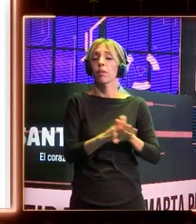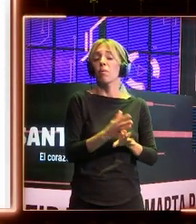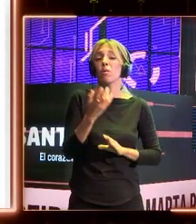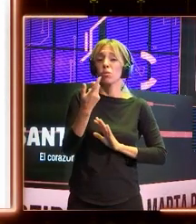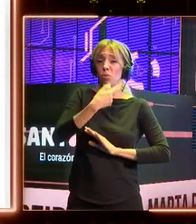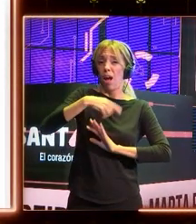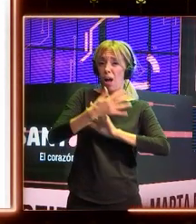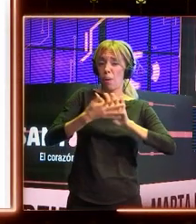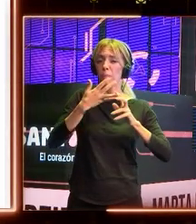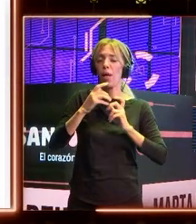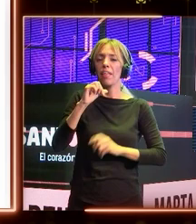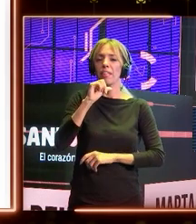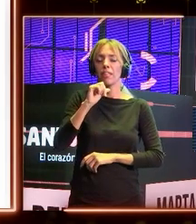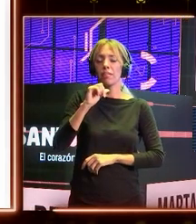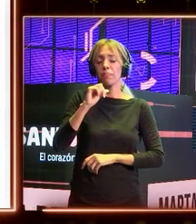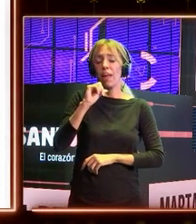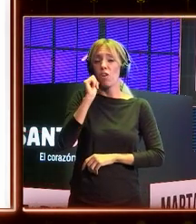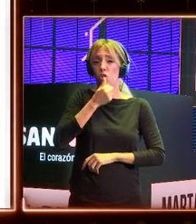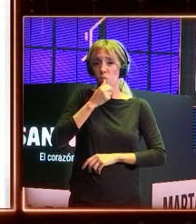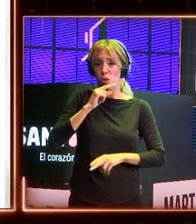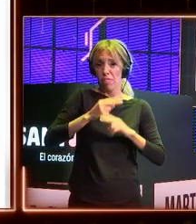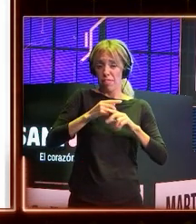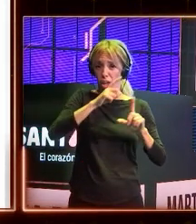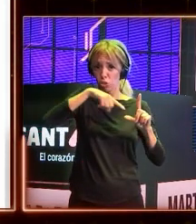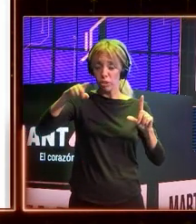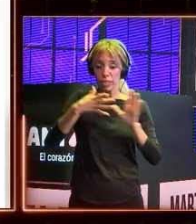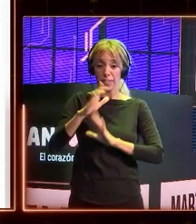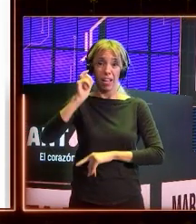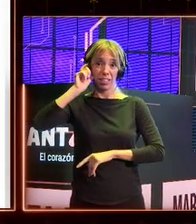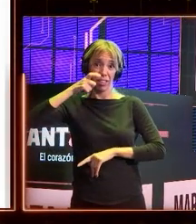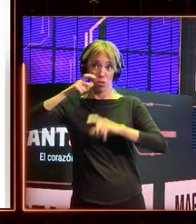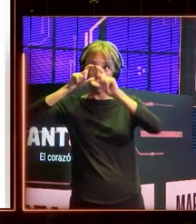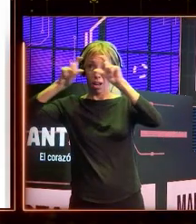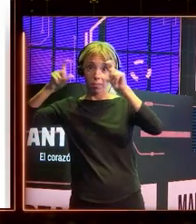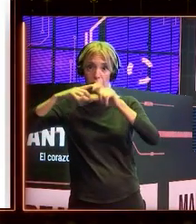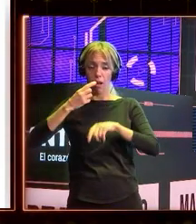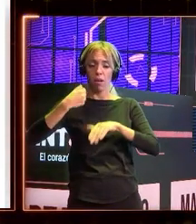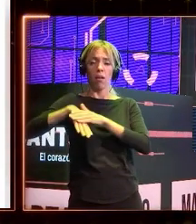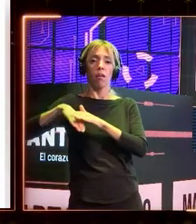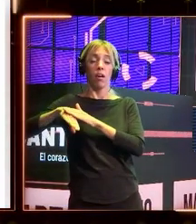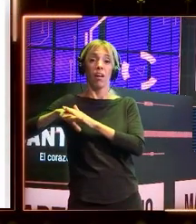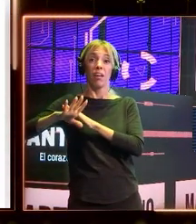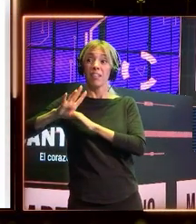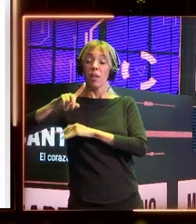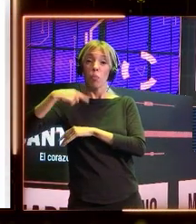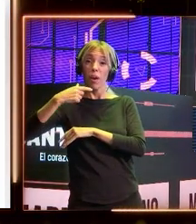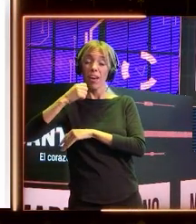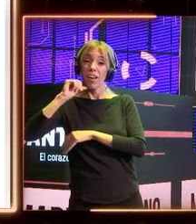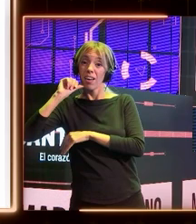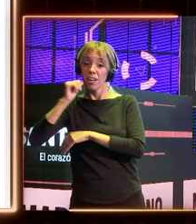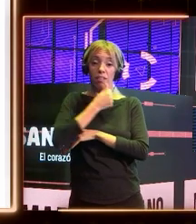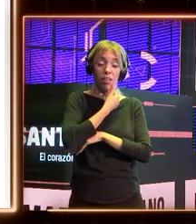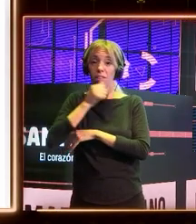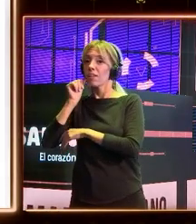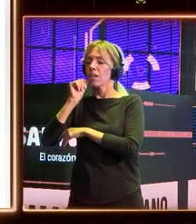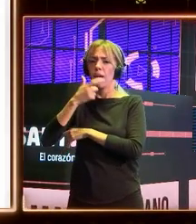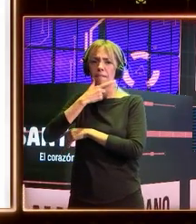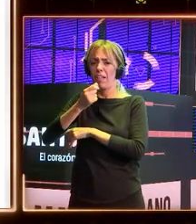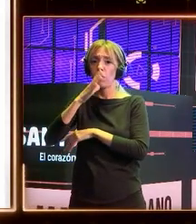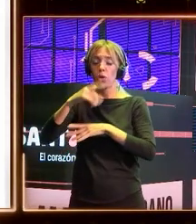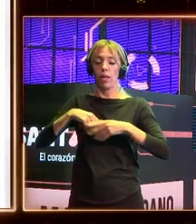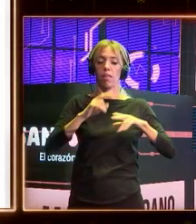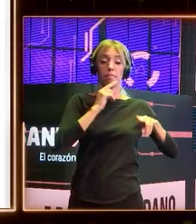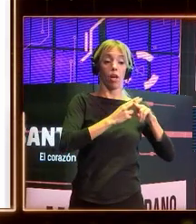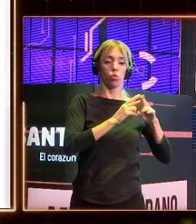los datos anónimos, por ejemplo, que van recopilando las operadoras telefónicas, desanonimizar esos datos resulta muy fácil, porque en cuanto triangulas